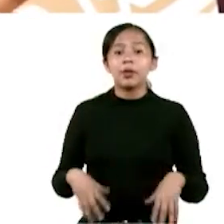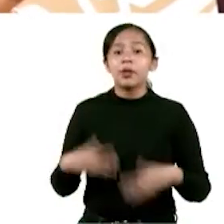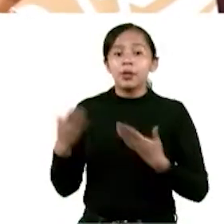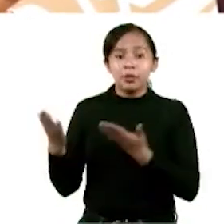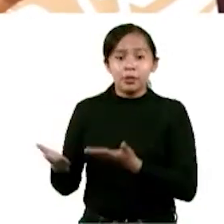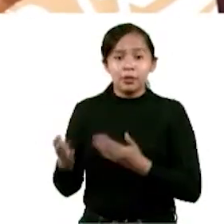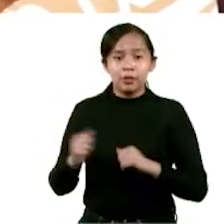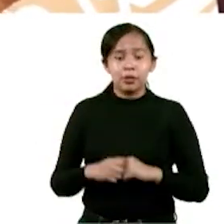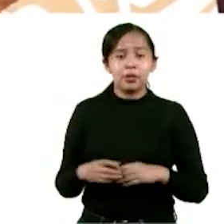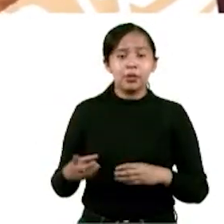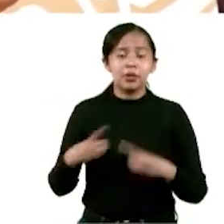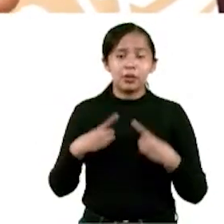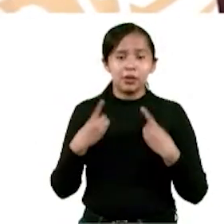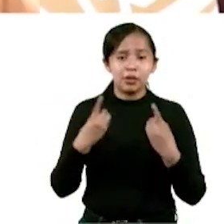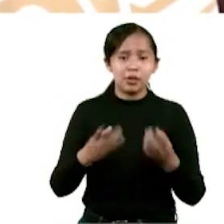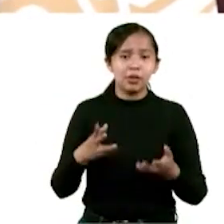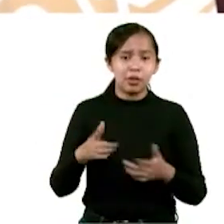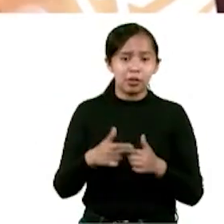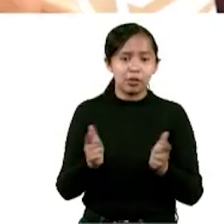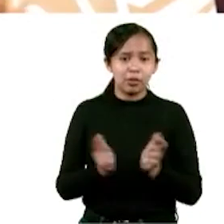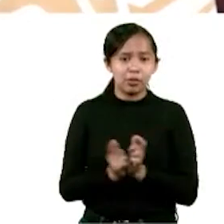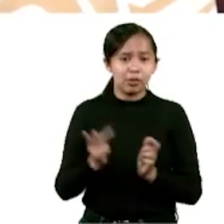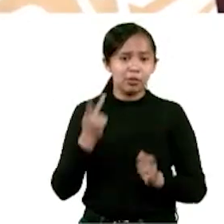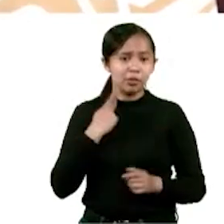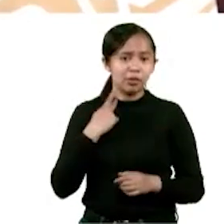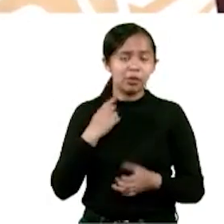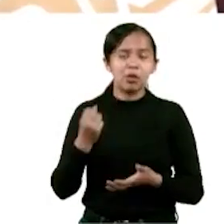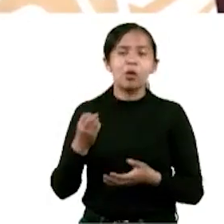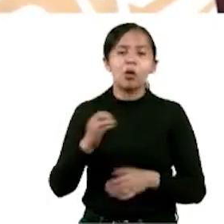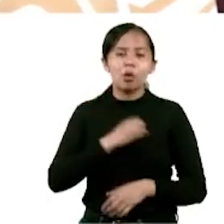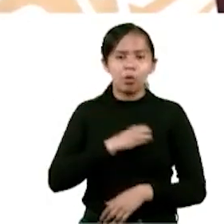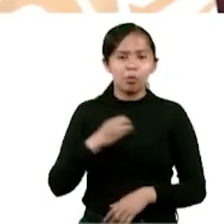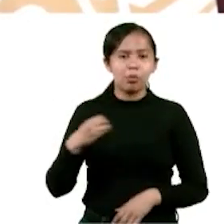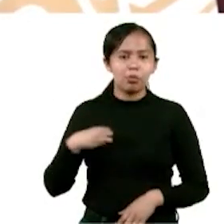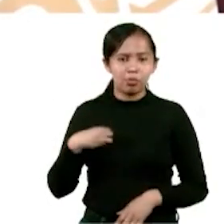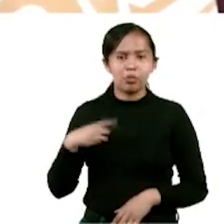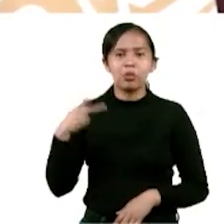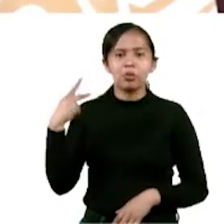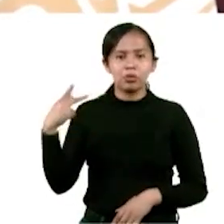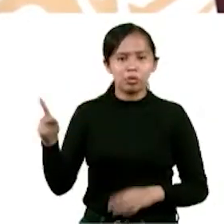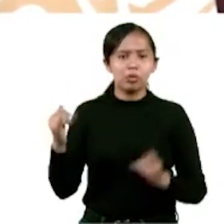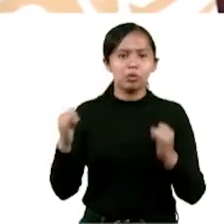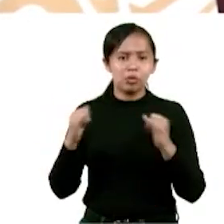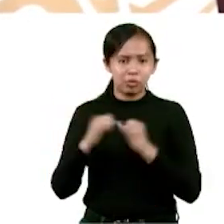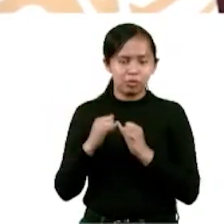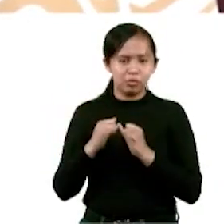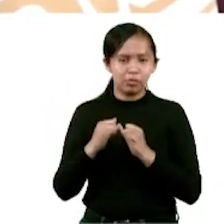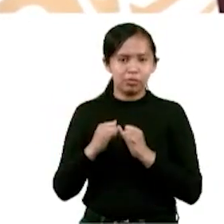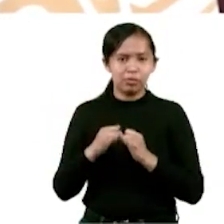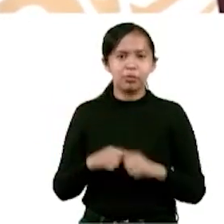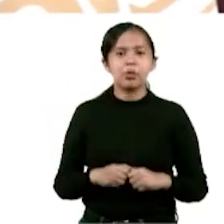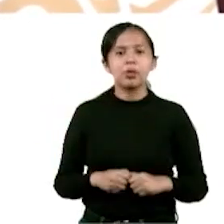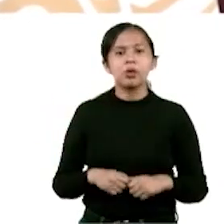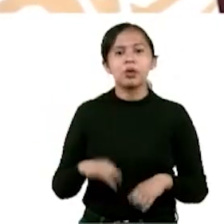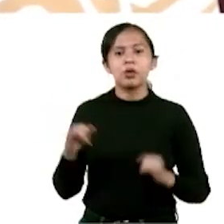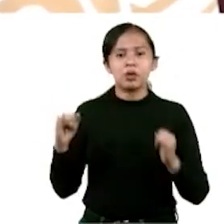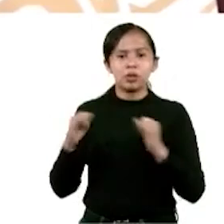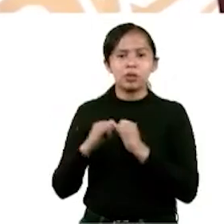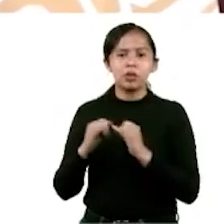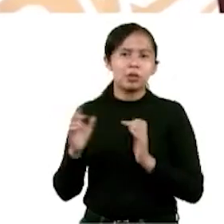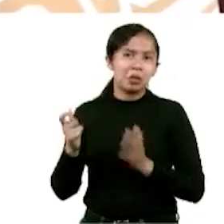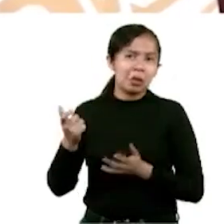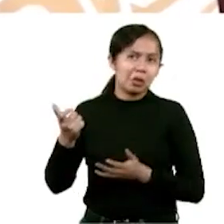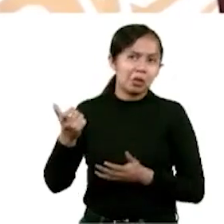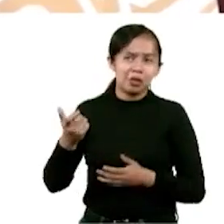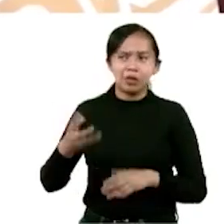de las prerrogativas a los partidos políticos sí es una obligación constitucional del Instituto. Que el Instituto se gaste en su